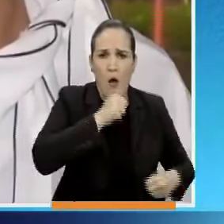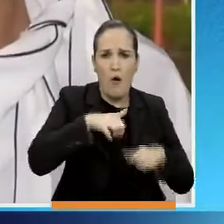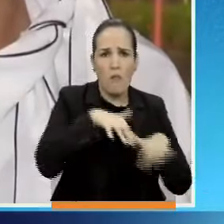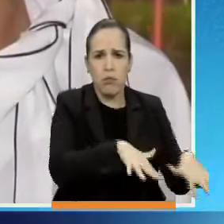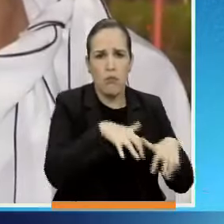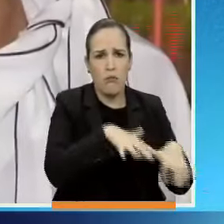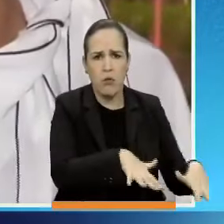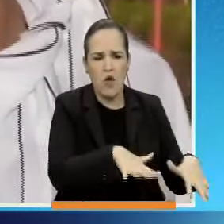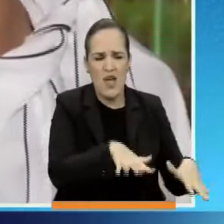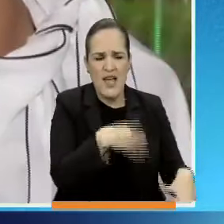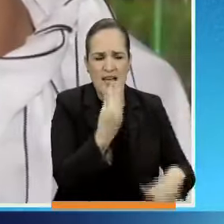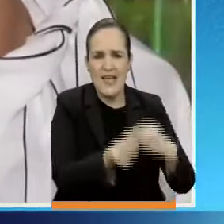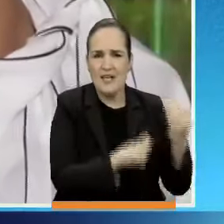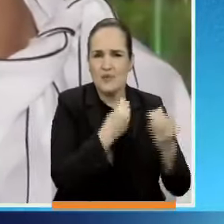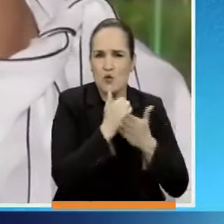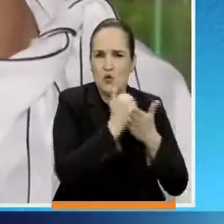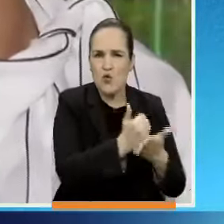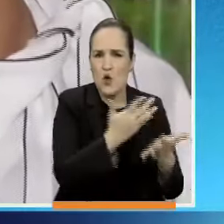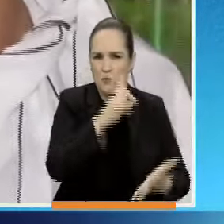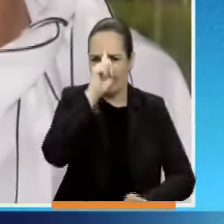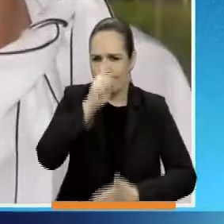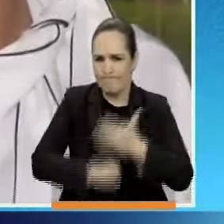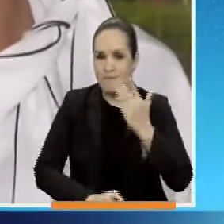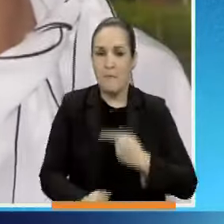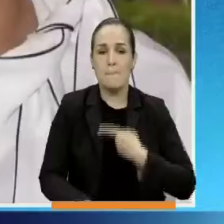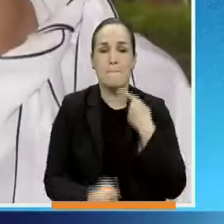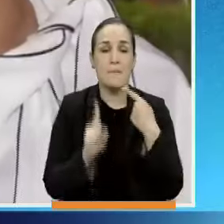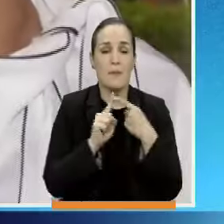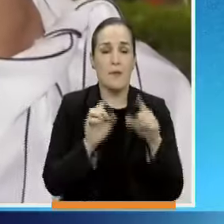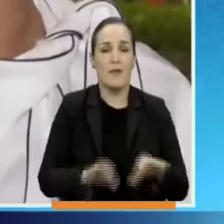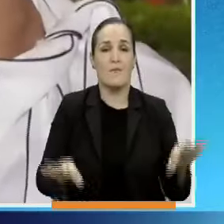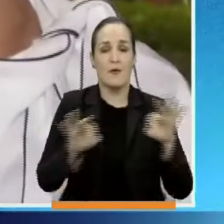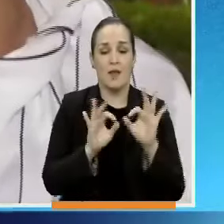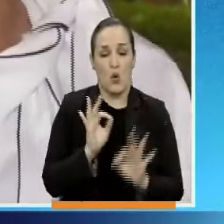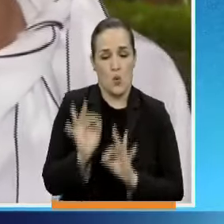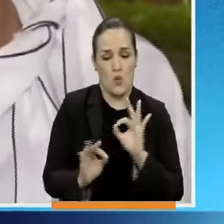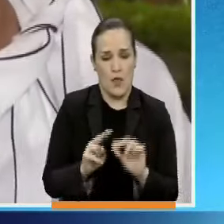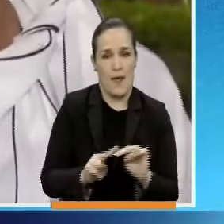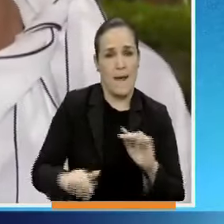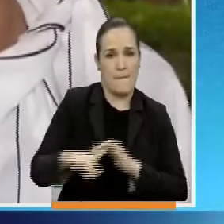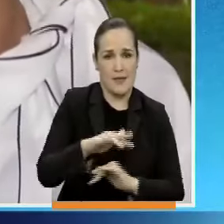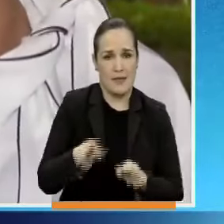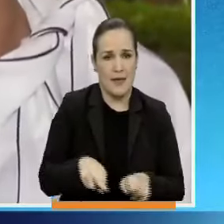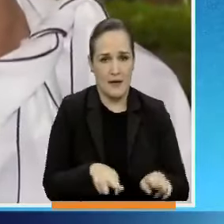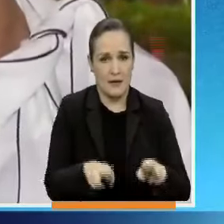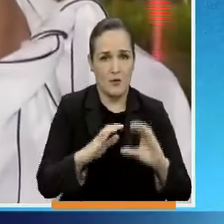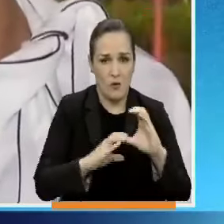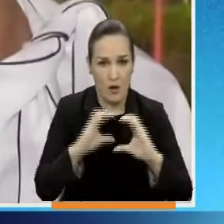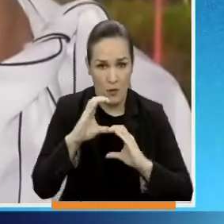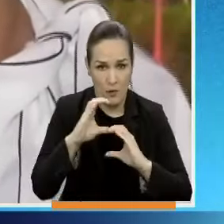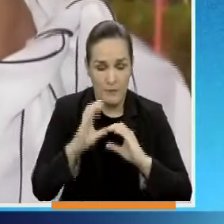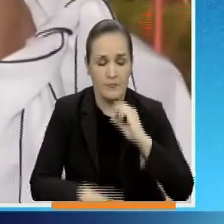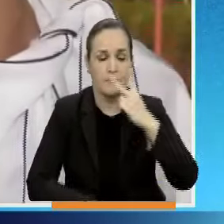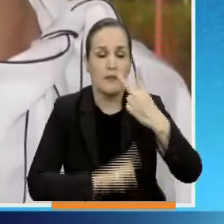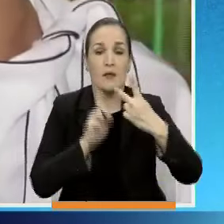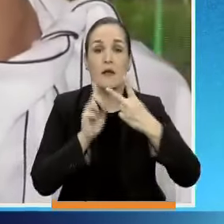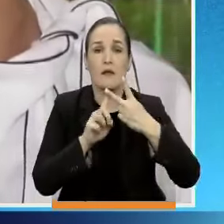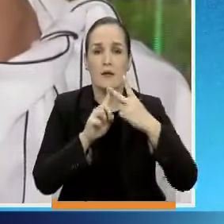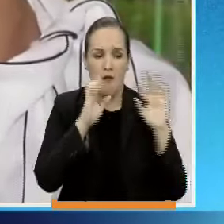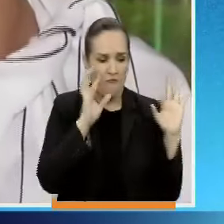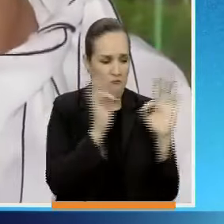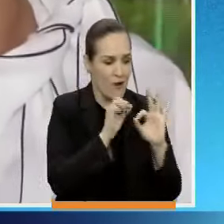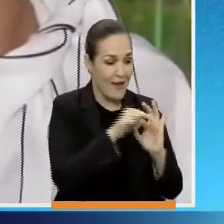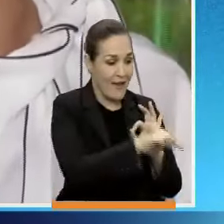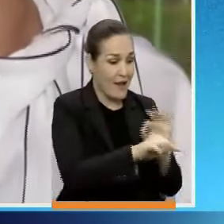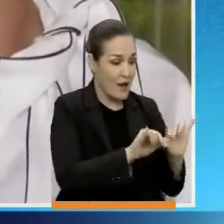primera está enfocada precisamente en salvaguardar el medio ambiente del río Cauca y la segunda está enfocada en buscar una vivienda